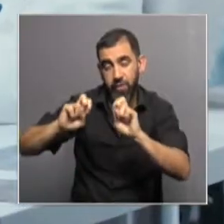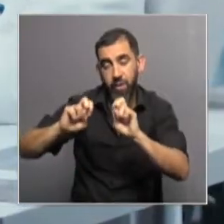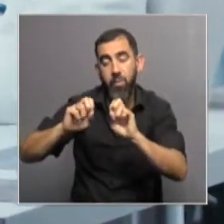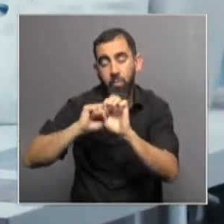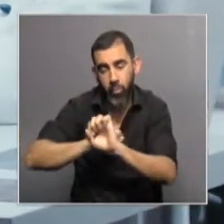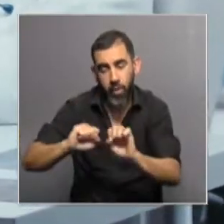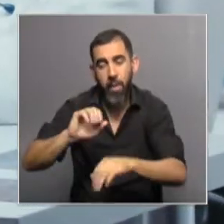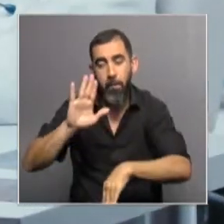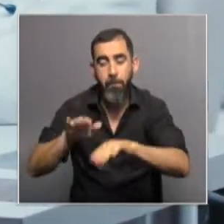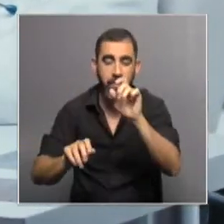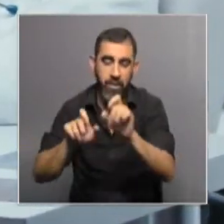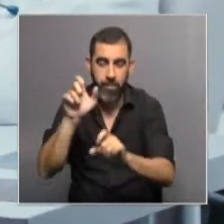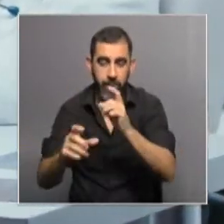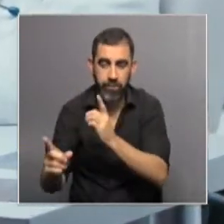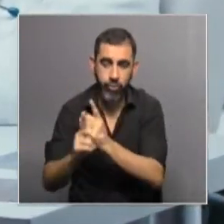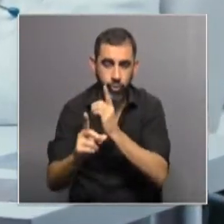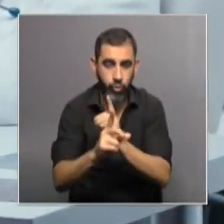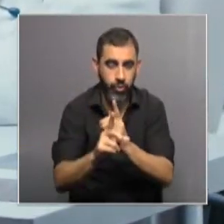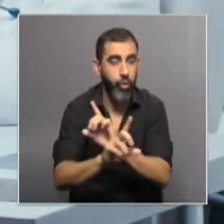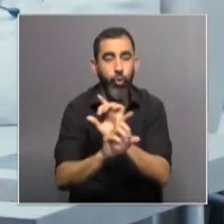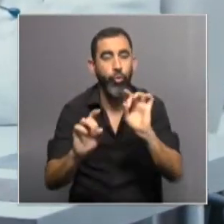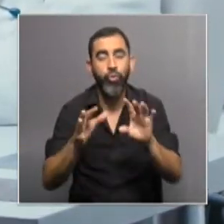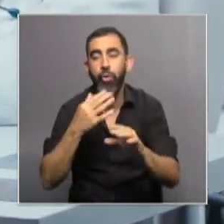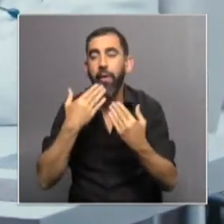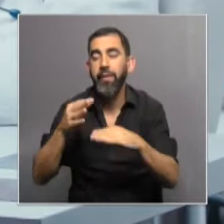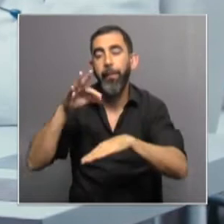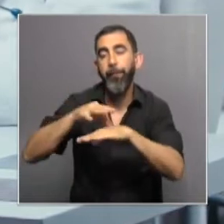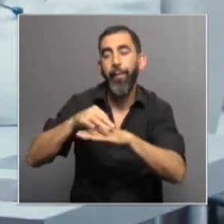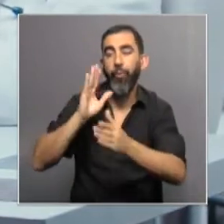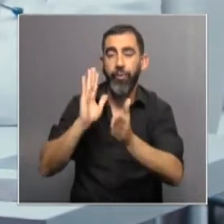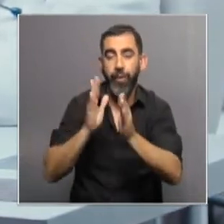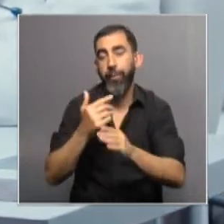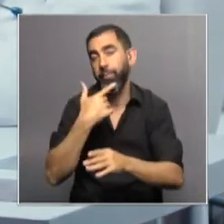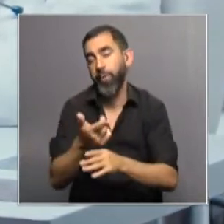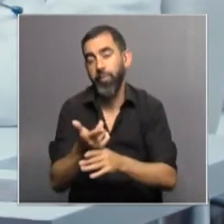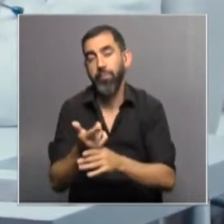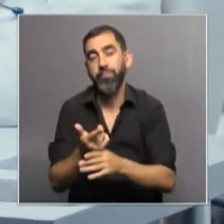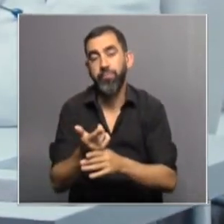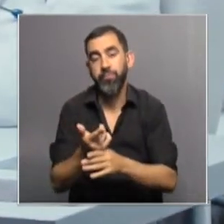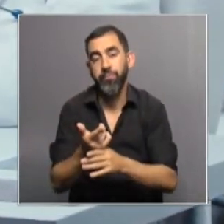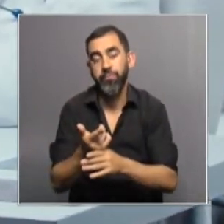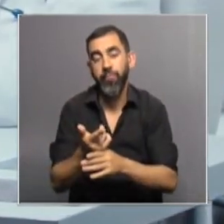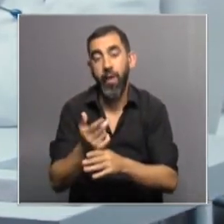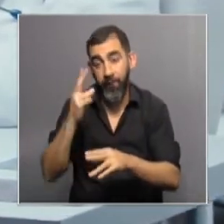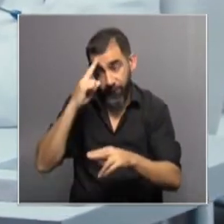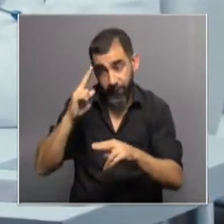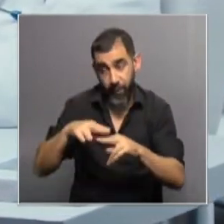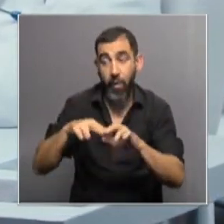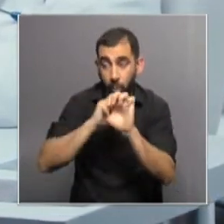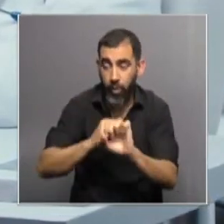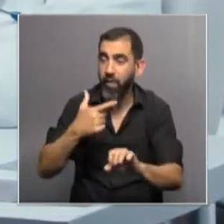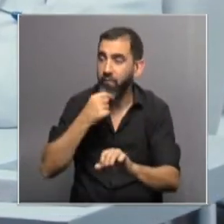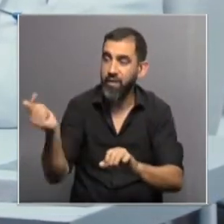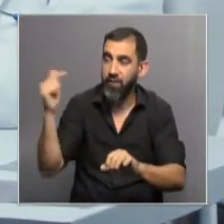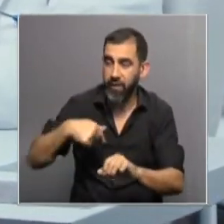bastante más al cliente final y no solamente a través de un médico tratante, por ejemplo, todo lo que es la parte de predisposición a enfermedades, la gente